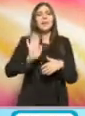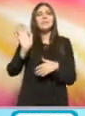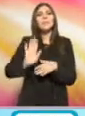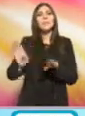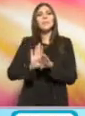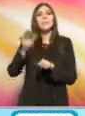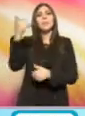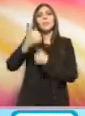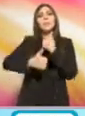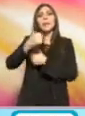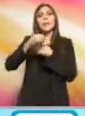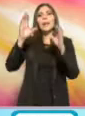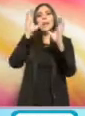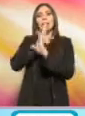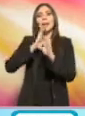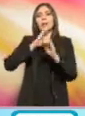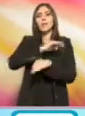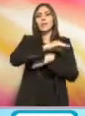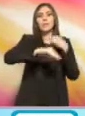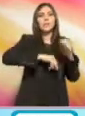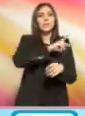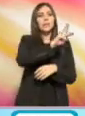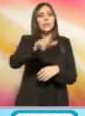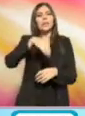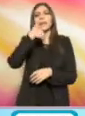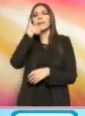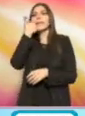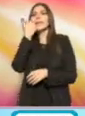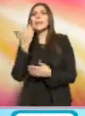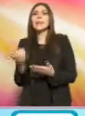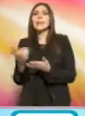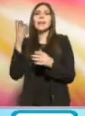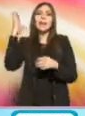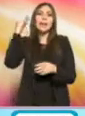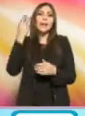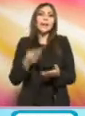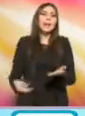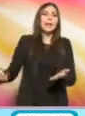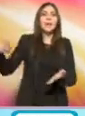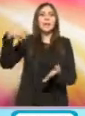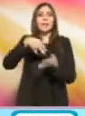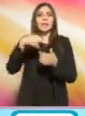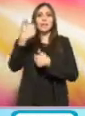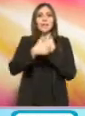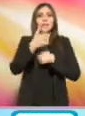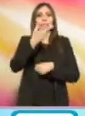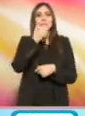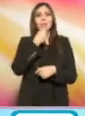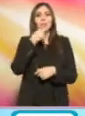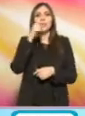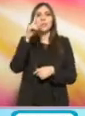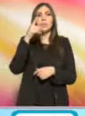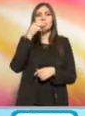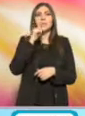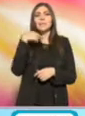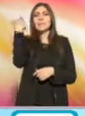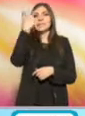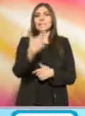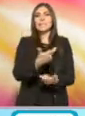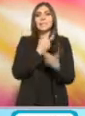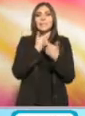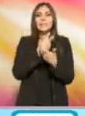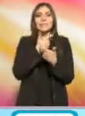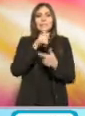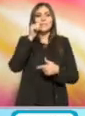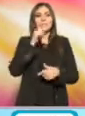un concurso de canto. Ajá. Todo mundo pretende estar en la estación de radio. Y hay un chico como tú, ¿sí? El sonriente todo el tiempo, ¿sí? ¿Quién